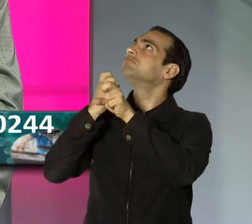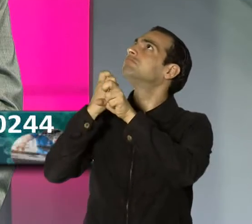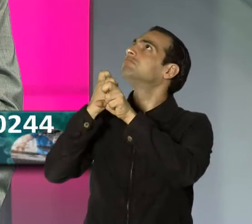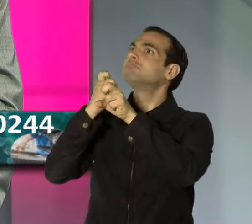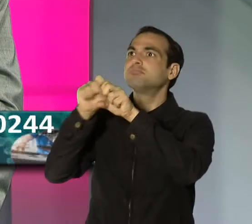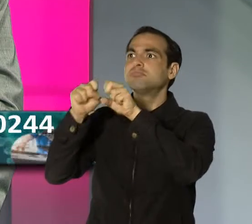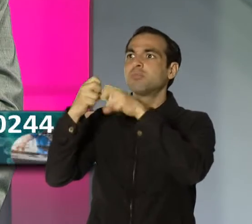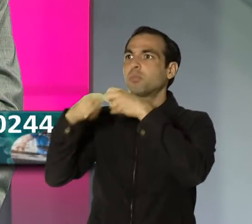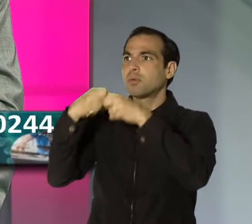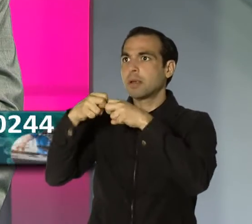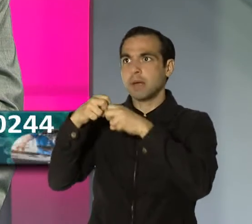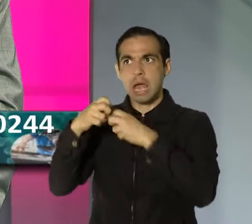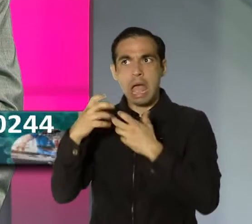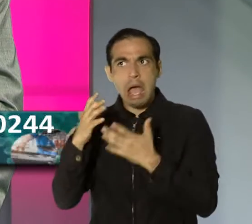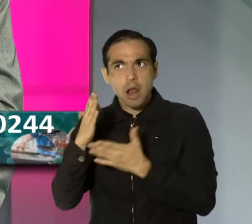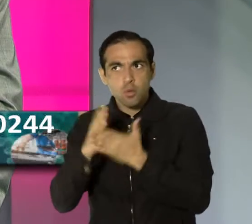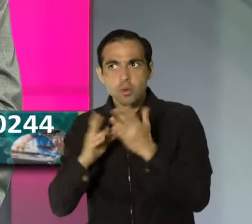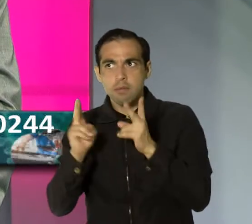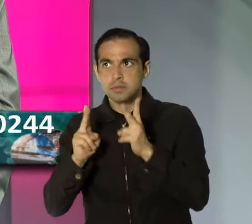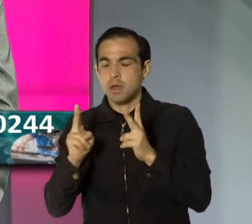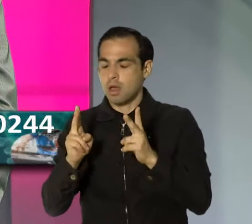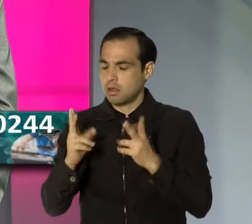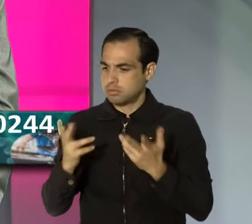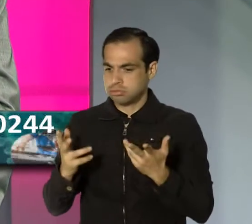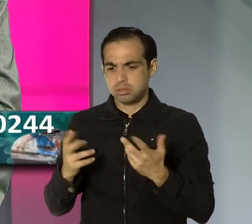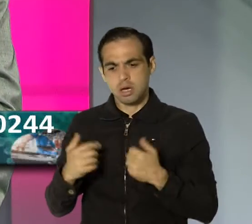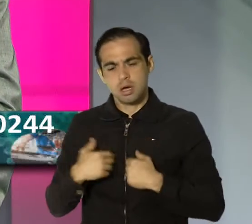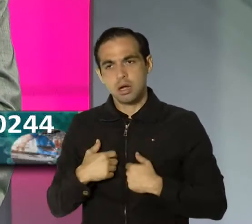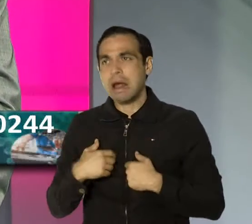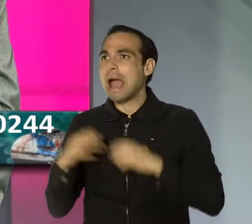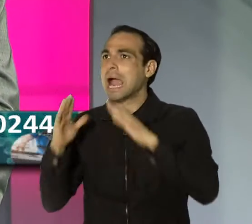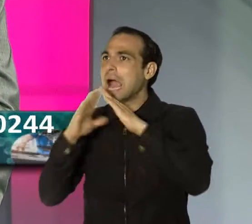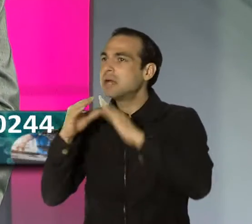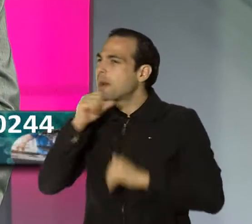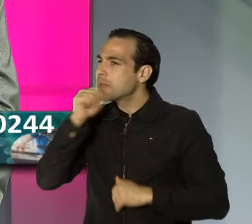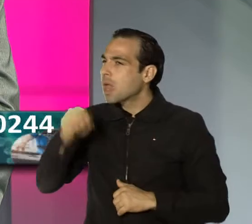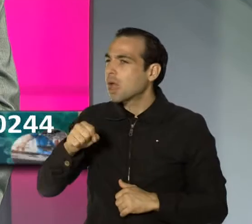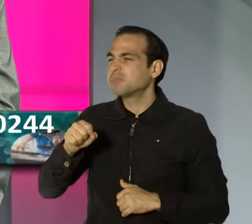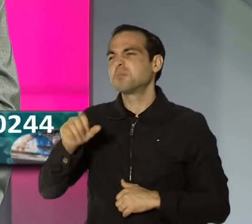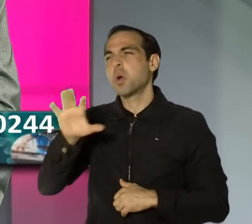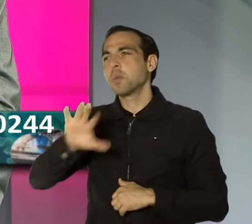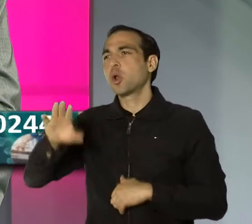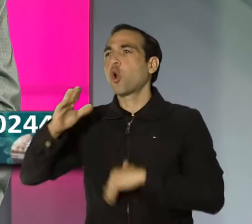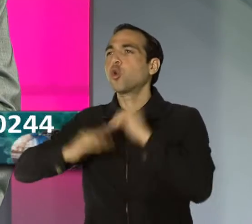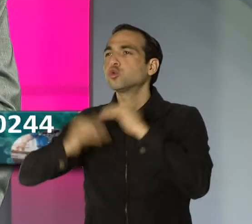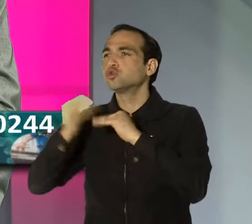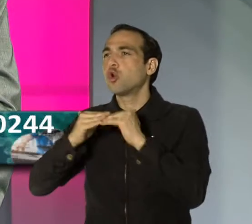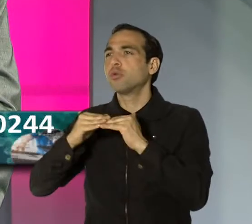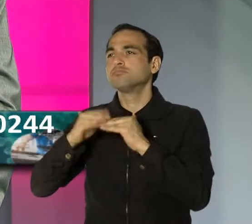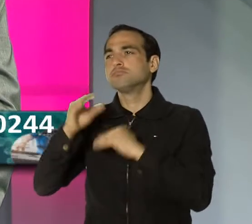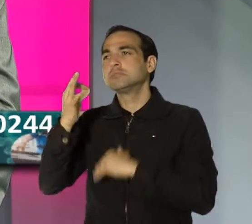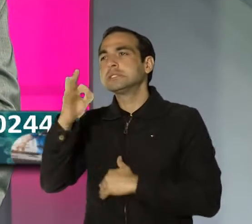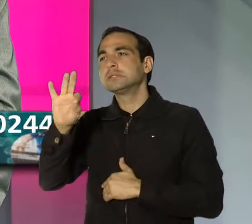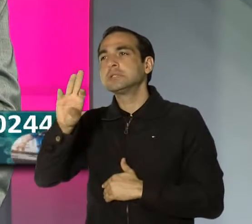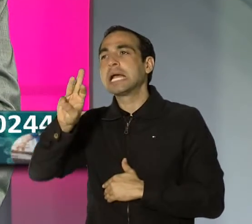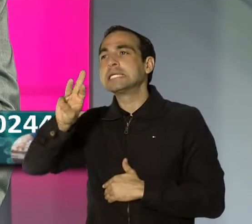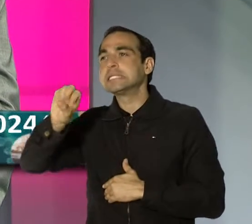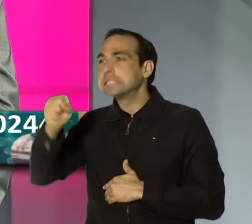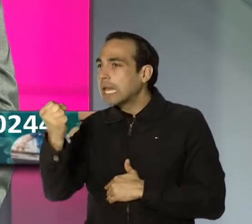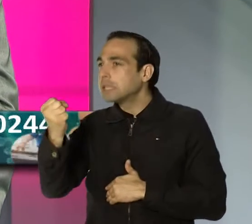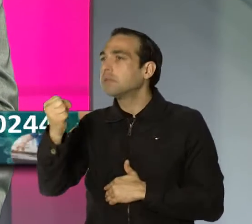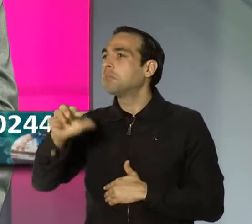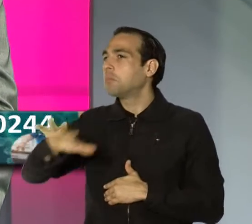queja en urbanizaciones antiquísimas en Puerto Rico que se desarrollaron para finales de los 60, en diferentes puntos y urbanizaciones